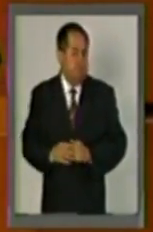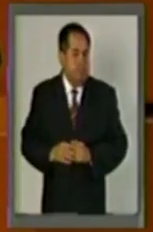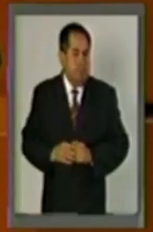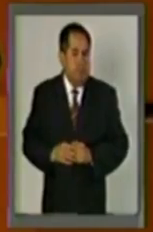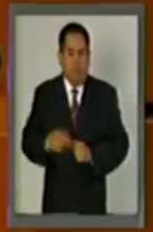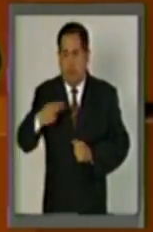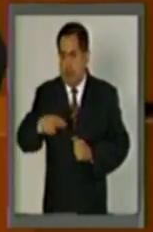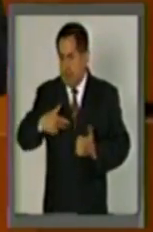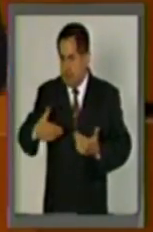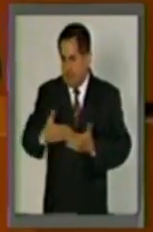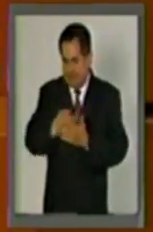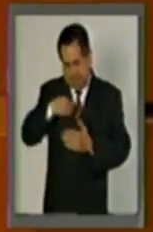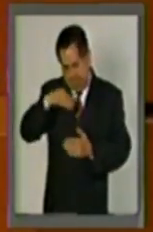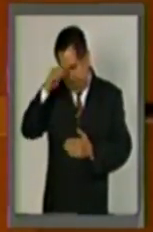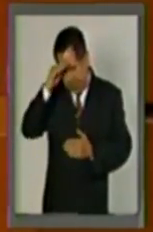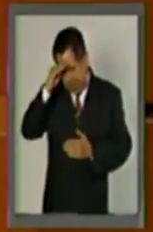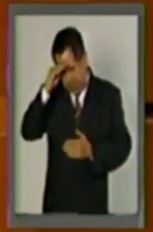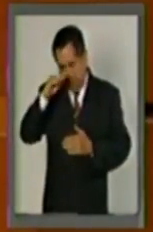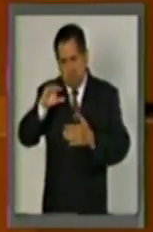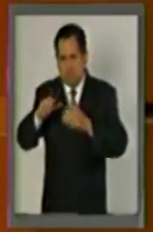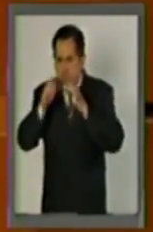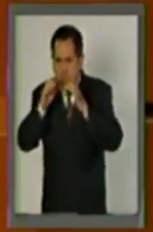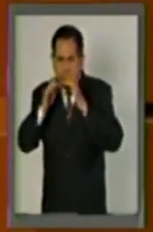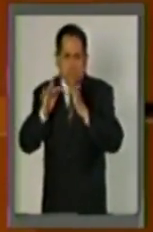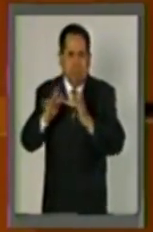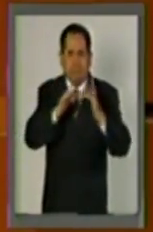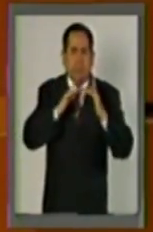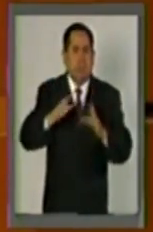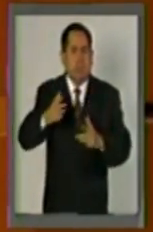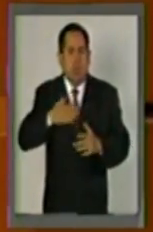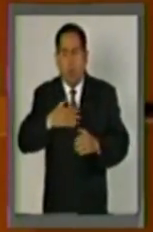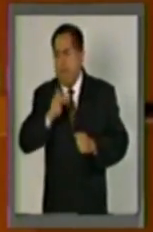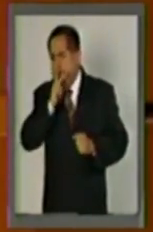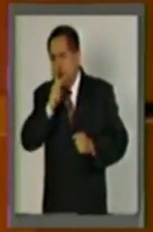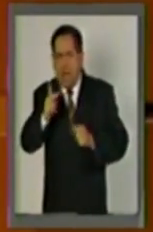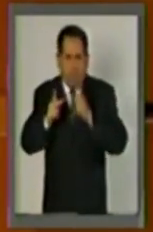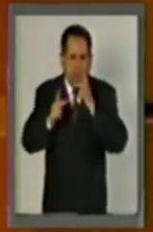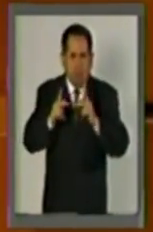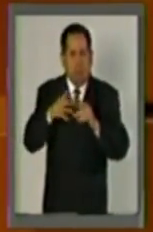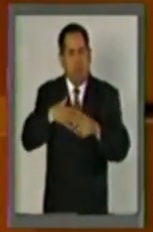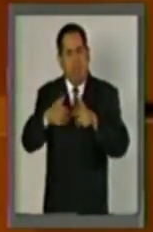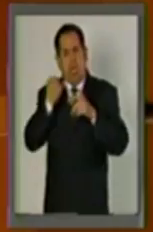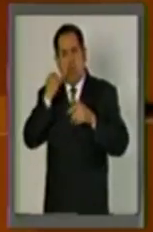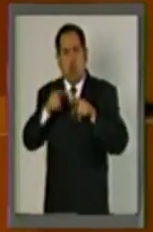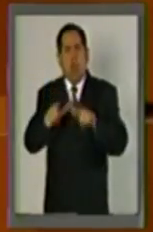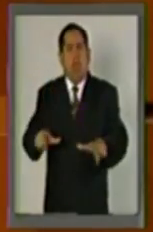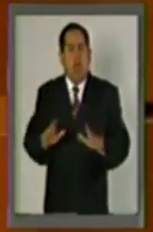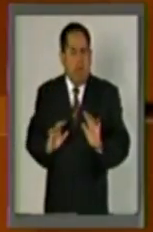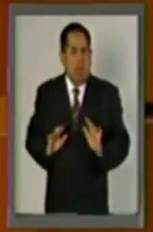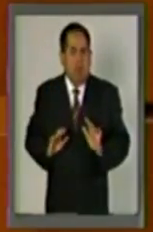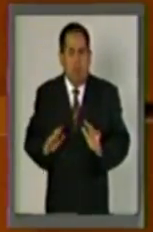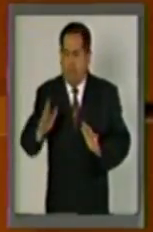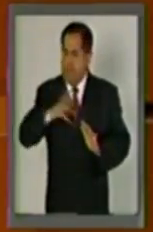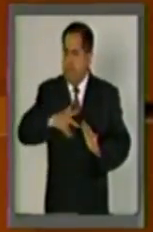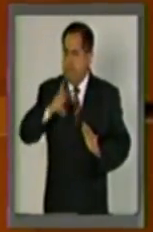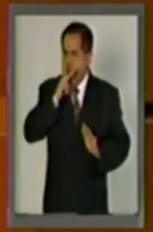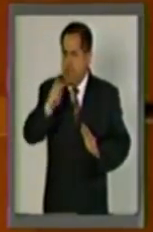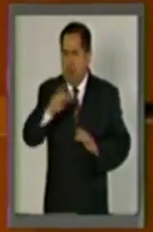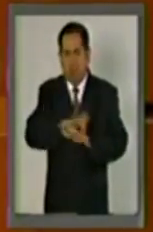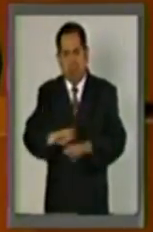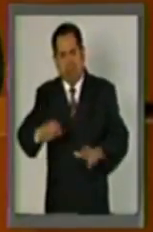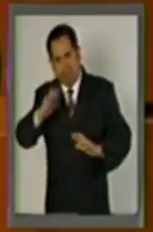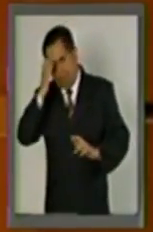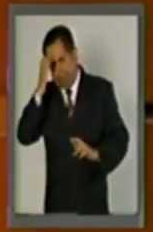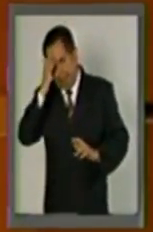Los seres humanos pensamos y nos comunicamos esencialmente con palabras, y las palabras están